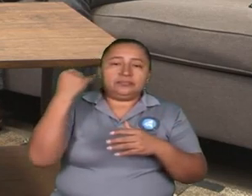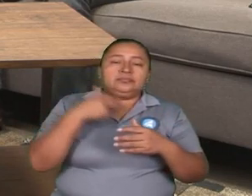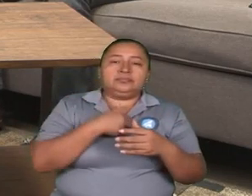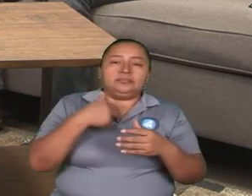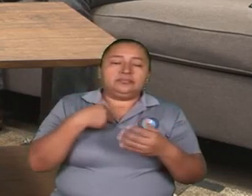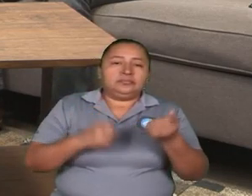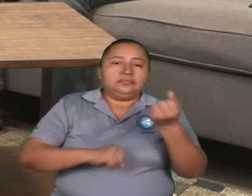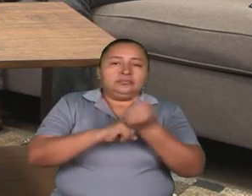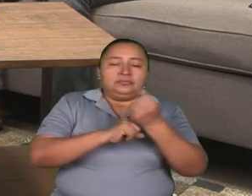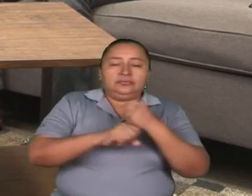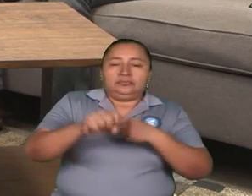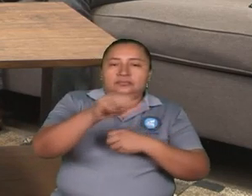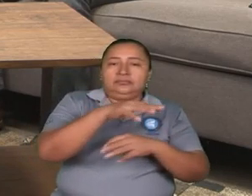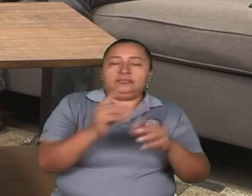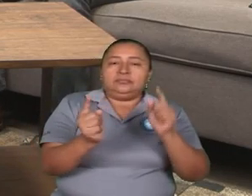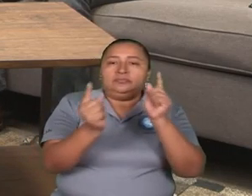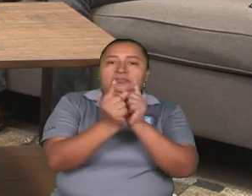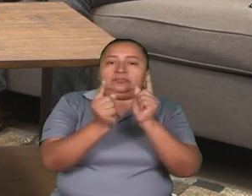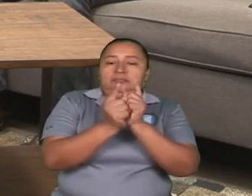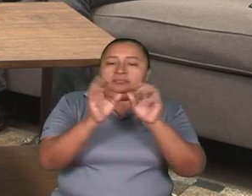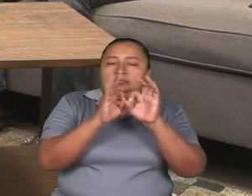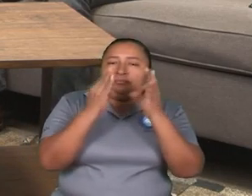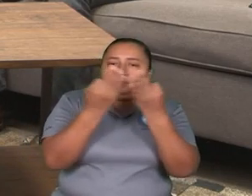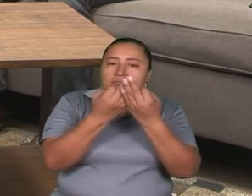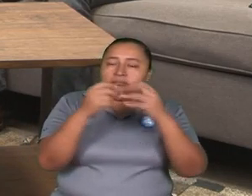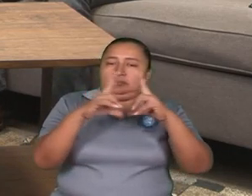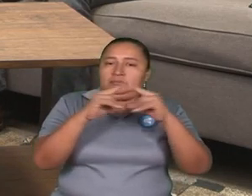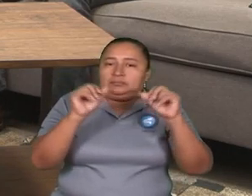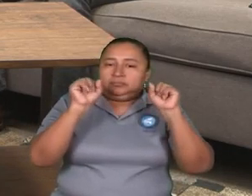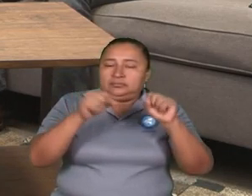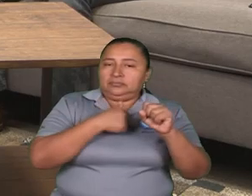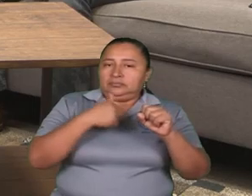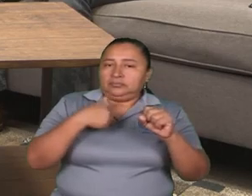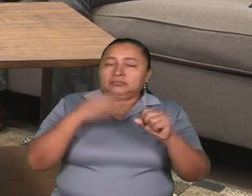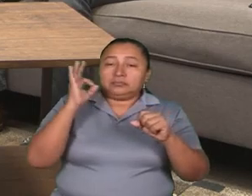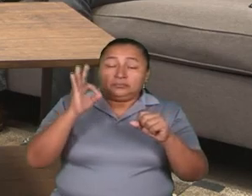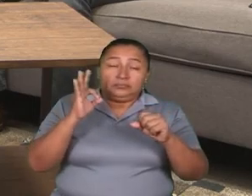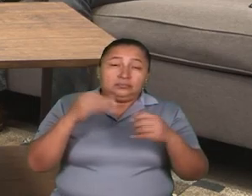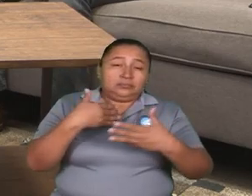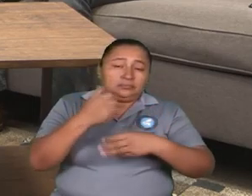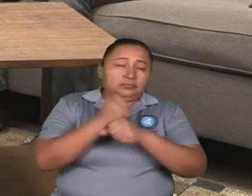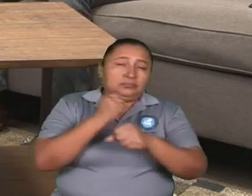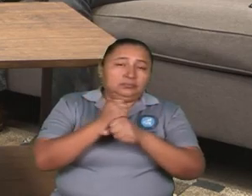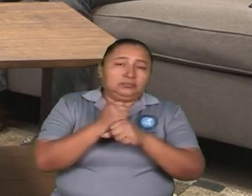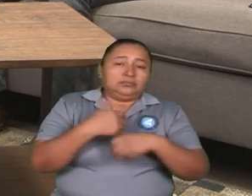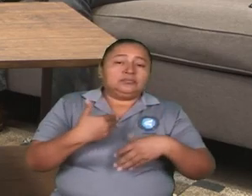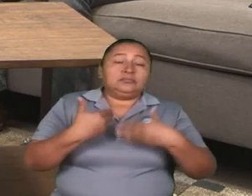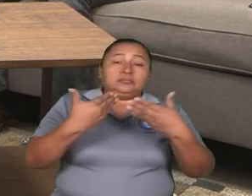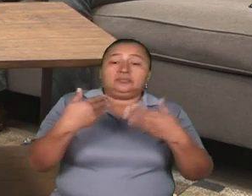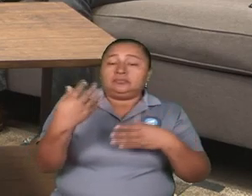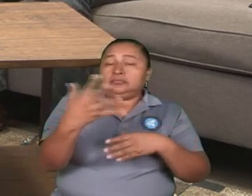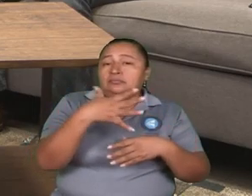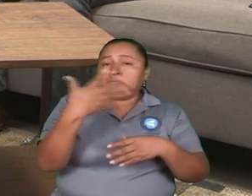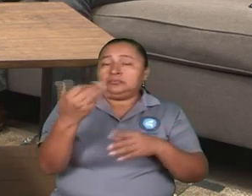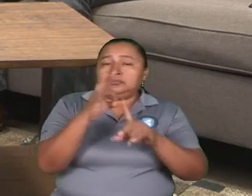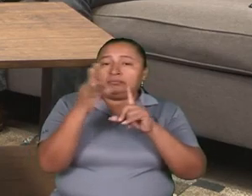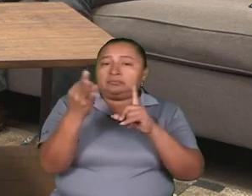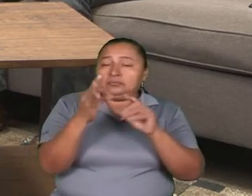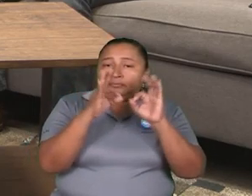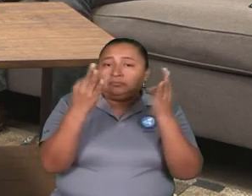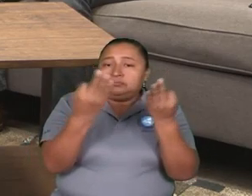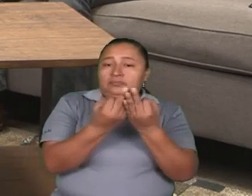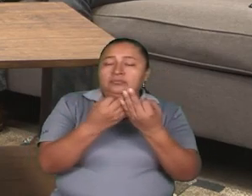los invitamos. La Feria del Comercio Navideño apertura a partir de las 10 de la mañana, pero el concurso va a ser a partir